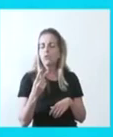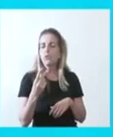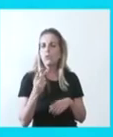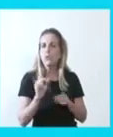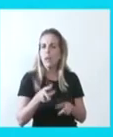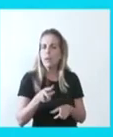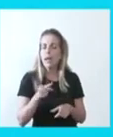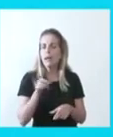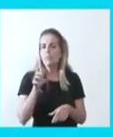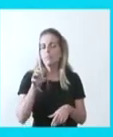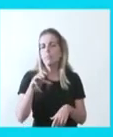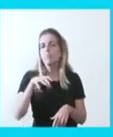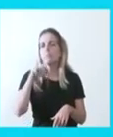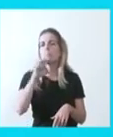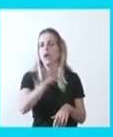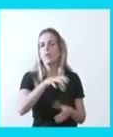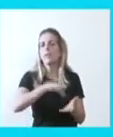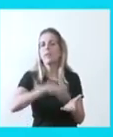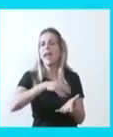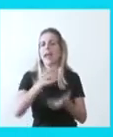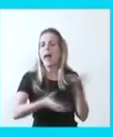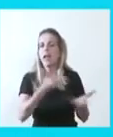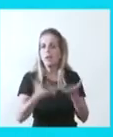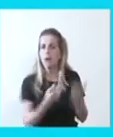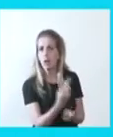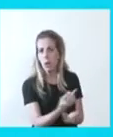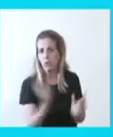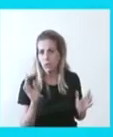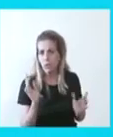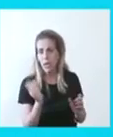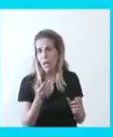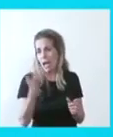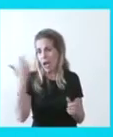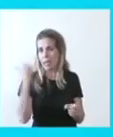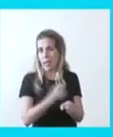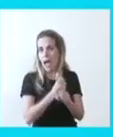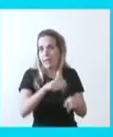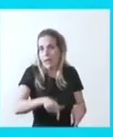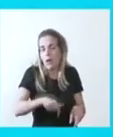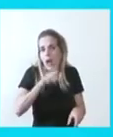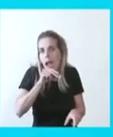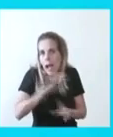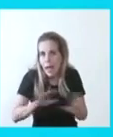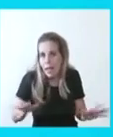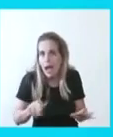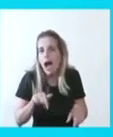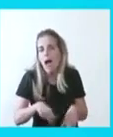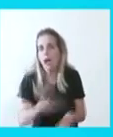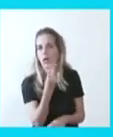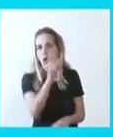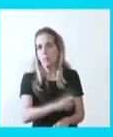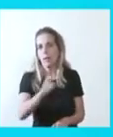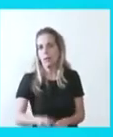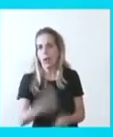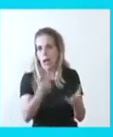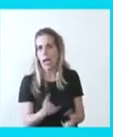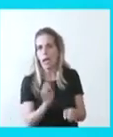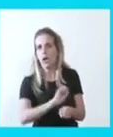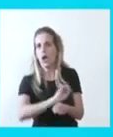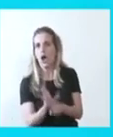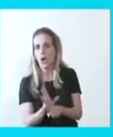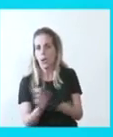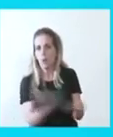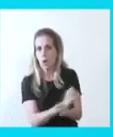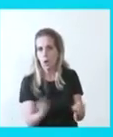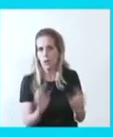en Tierra del Fuego que hasta acá venía sin ningún número de afectados y han aparecido y creo